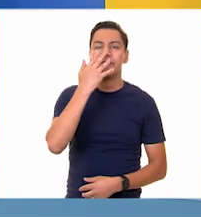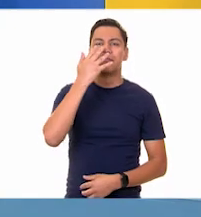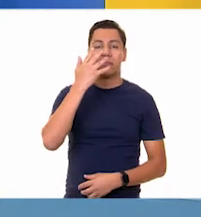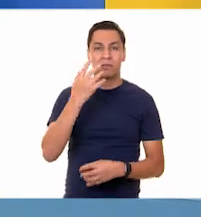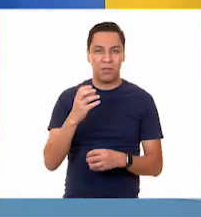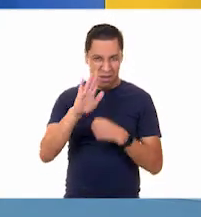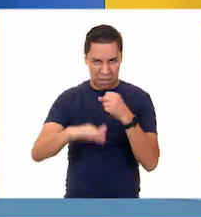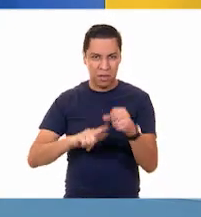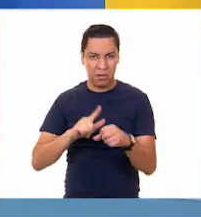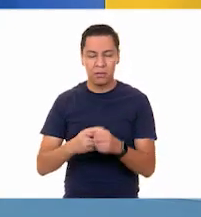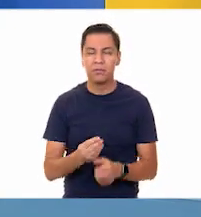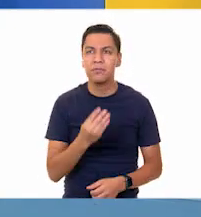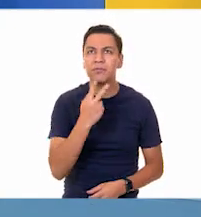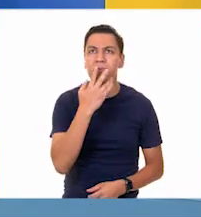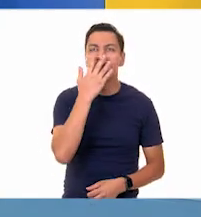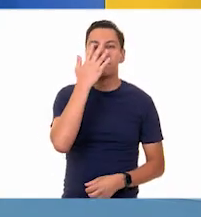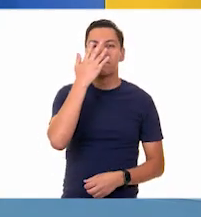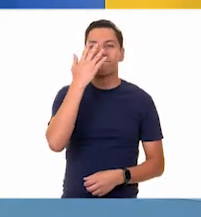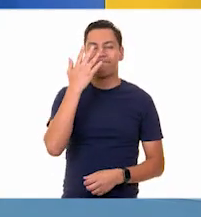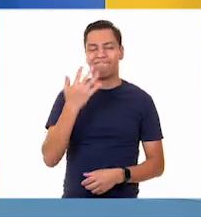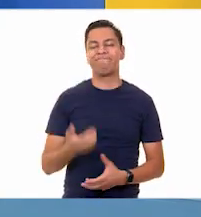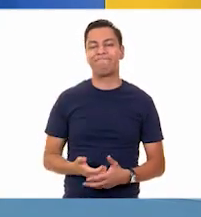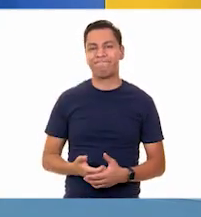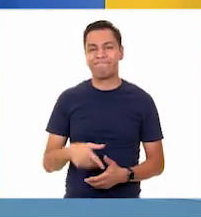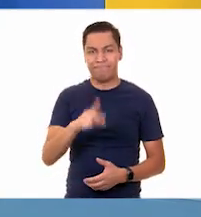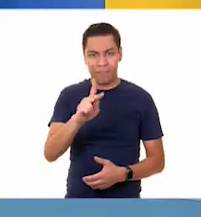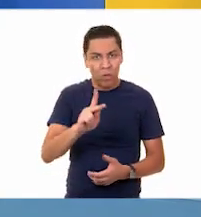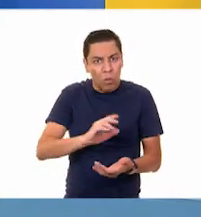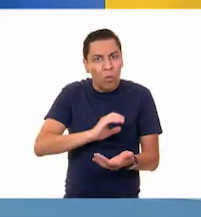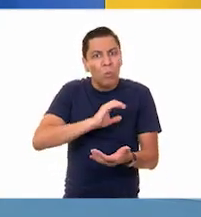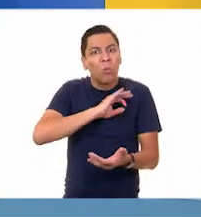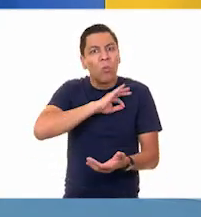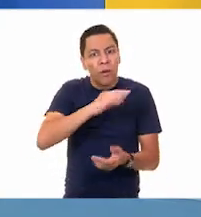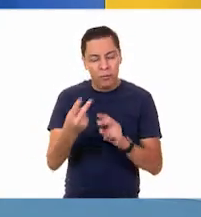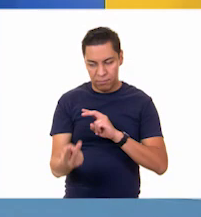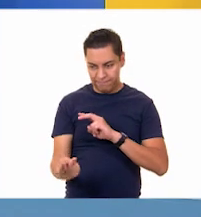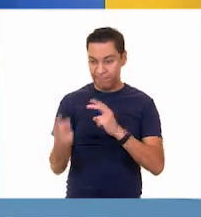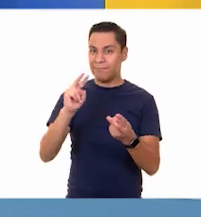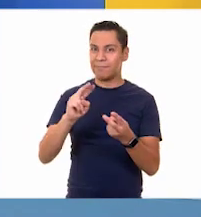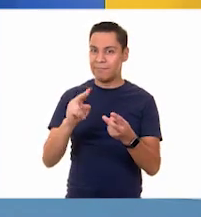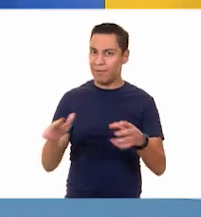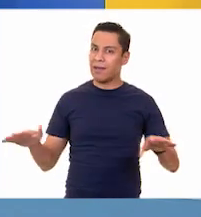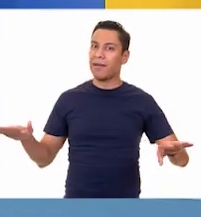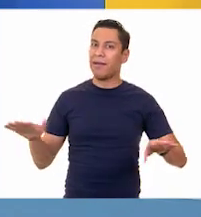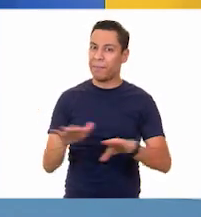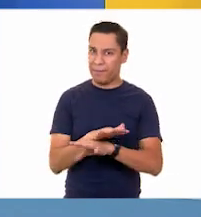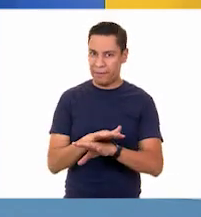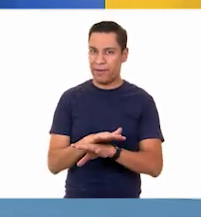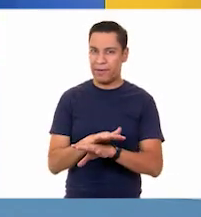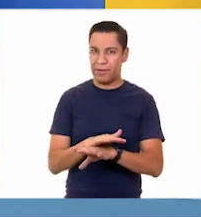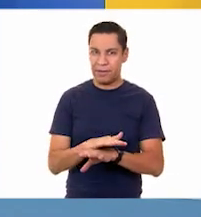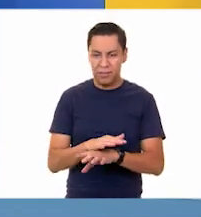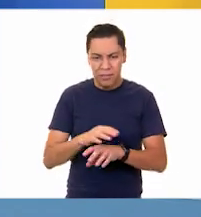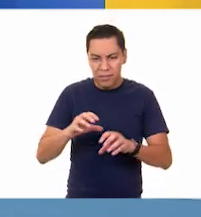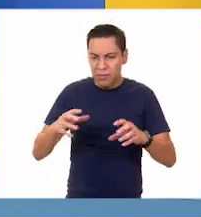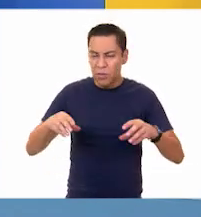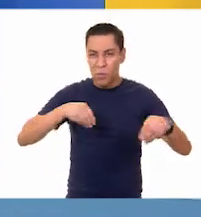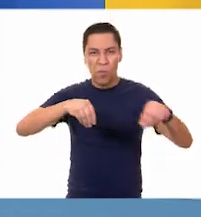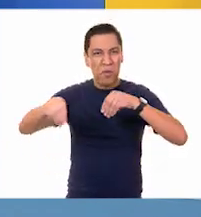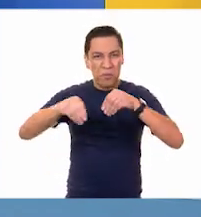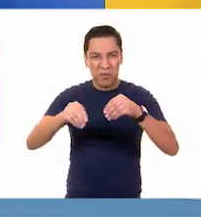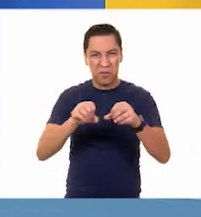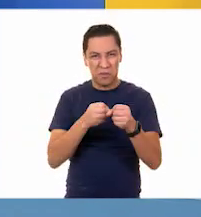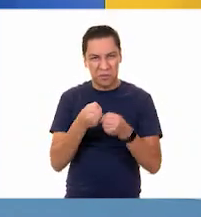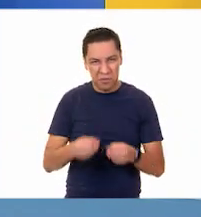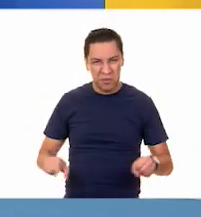que este deterioro ambiental puede ser revertido y que a lo largo de las últimas 4 décadas se han organizado múltiples movimientos